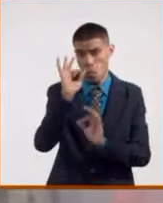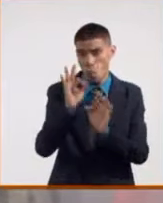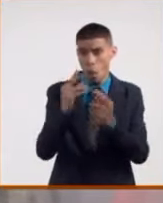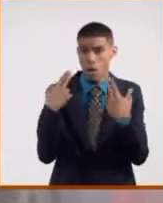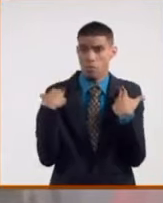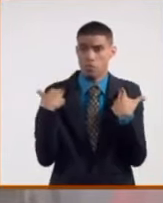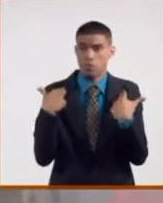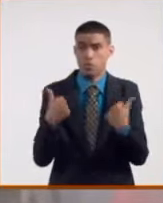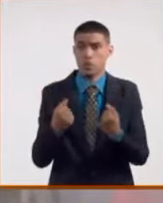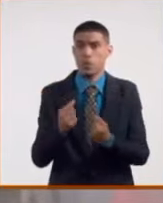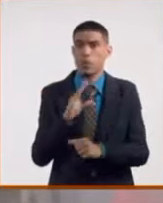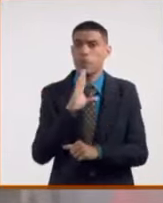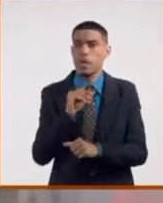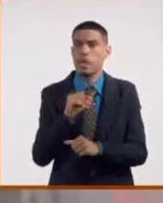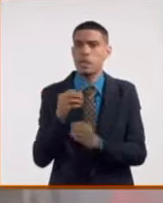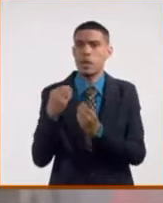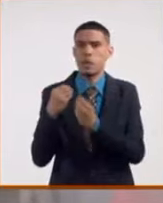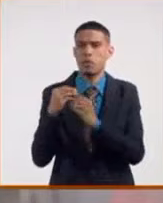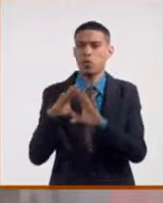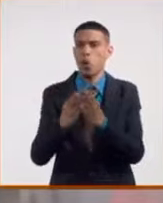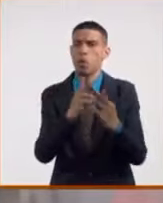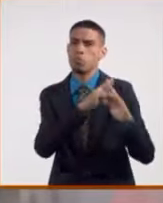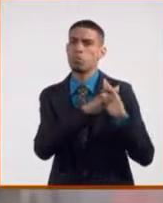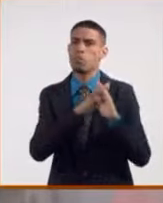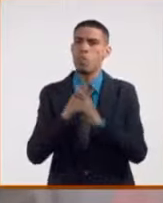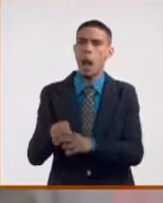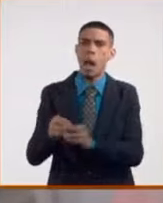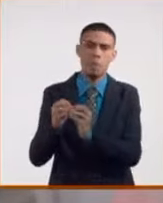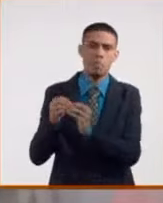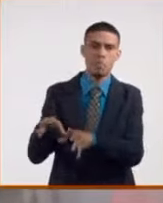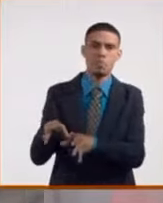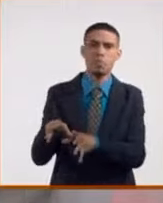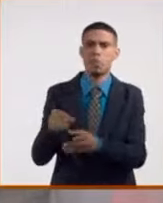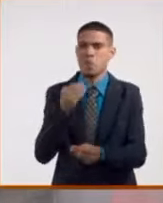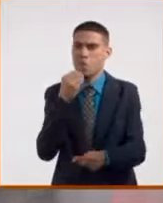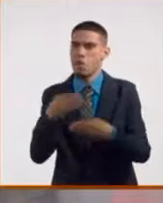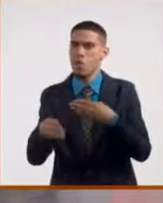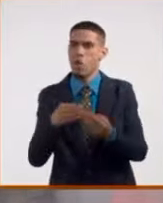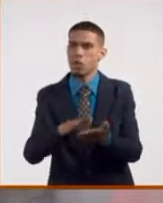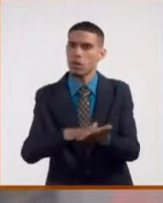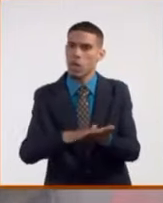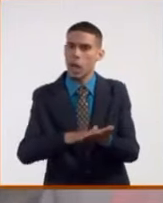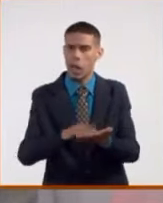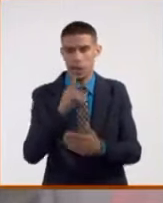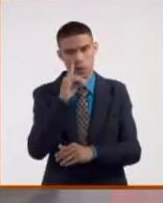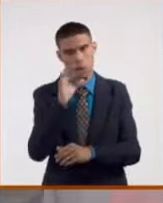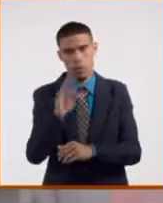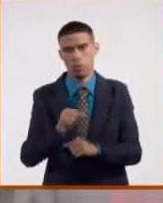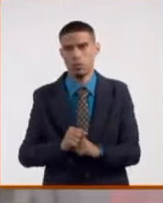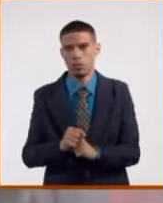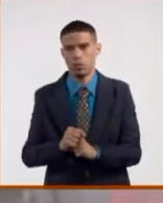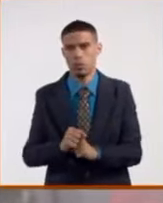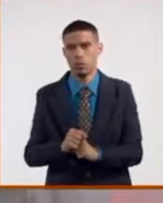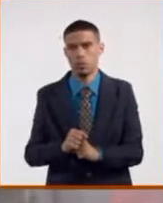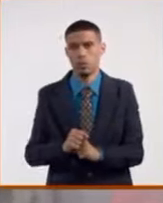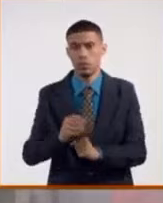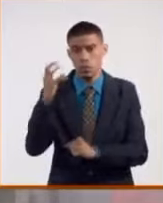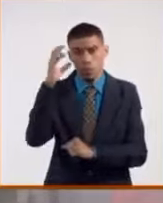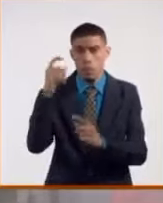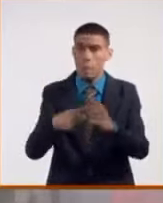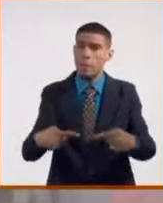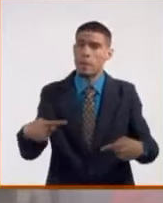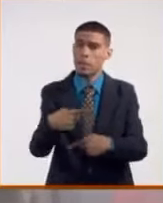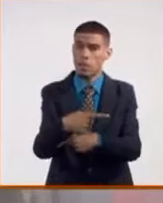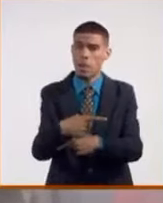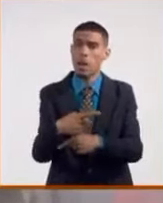de los impuestos vamos a liberar los mercados vamos a desregular vamos a retirar al al estado como del de la función que está